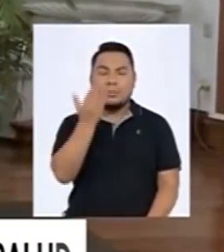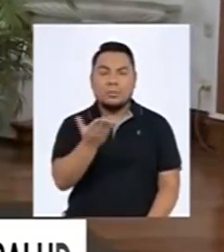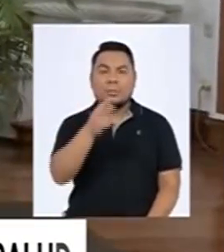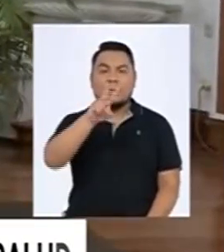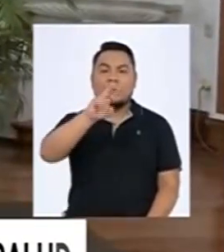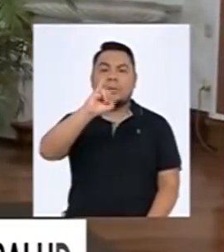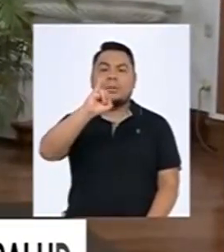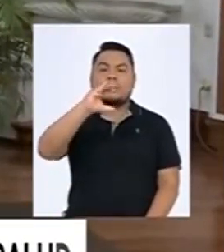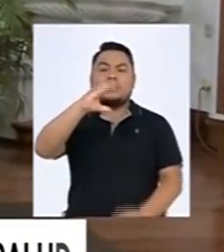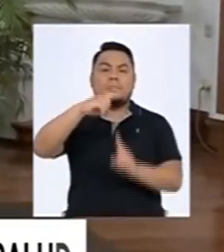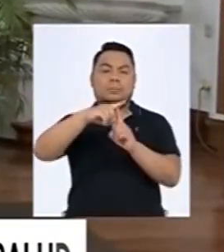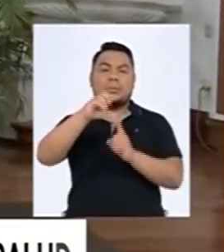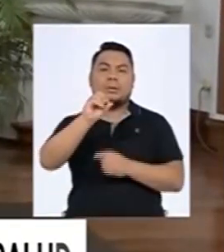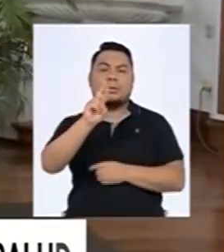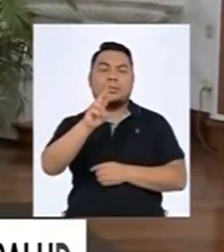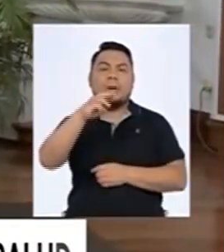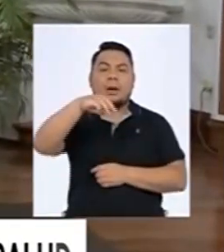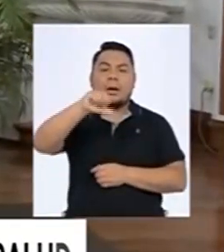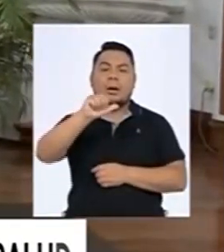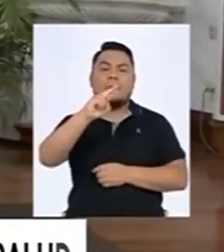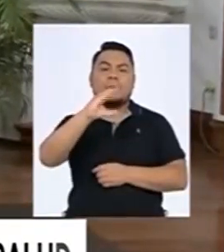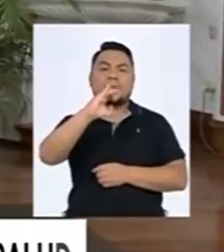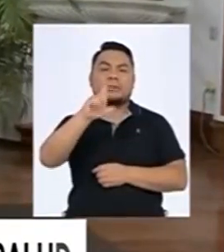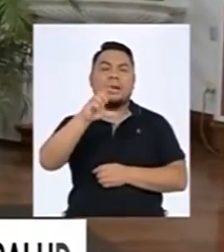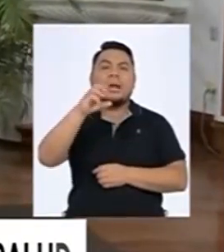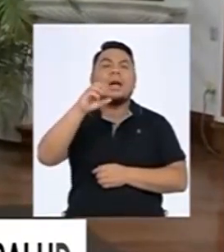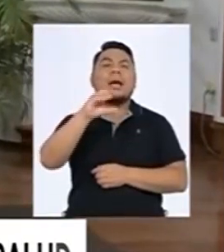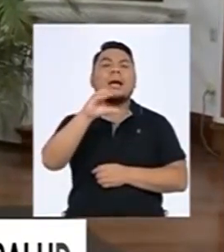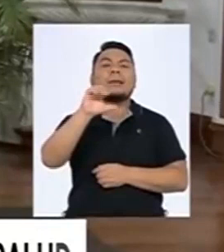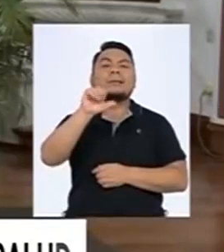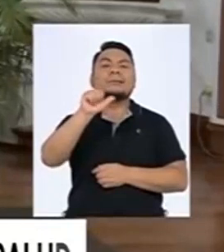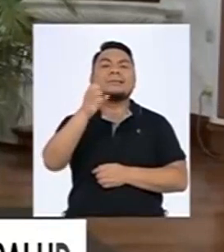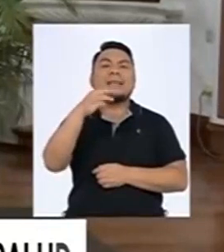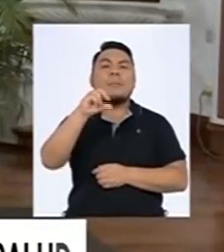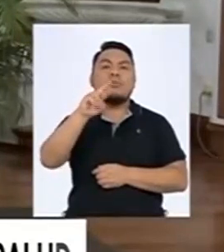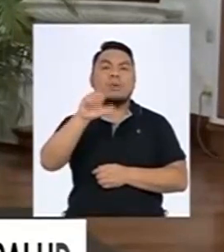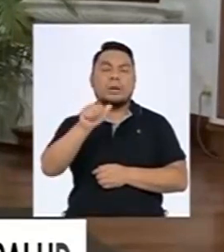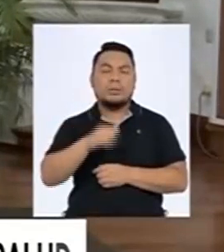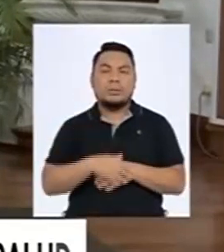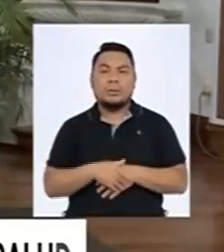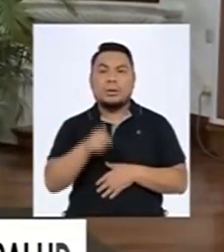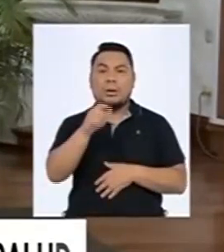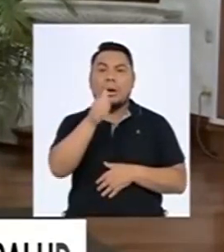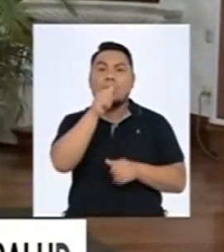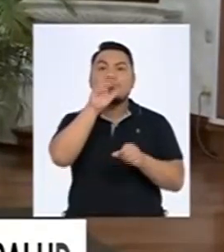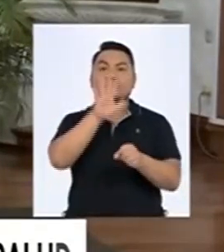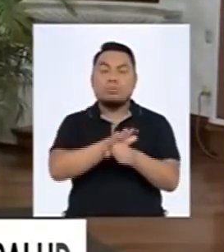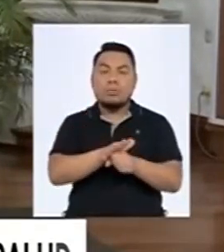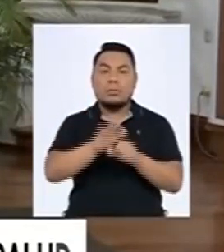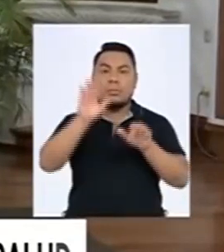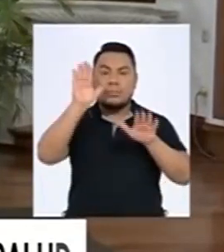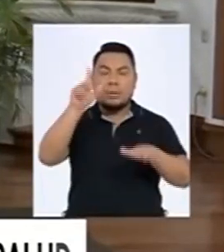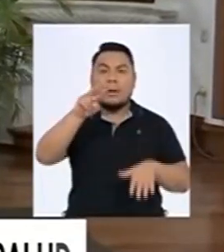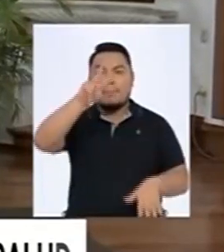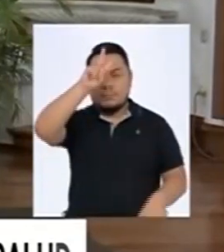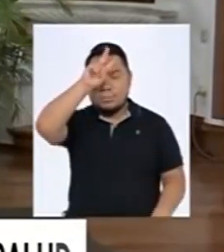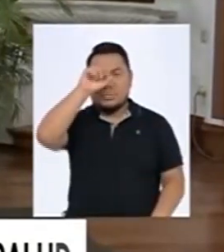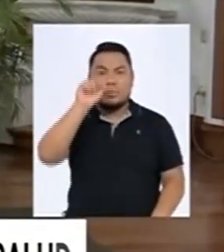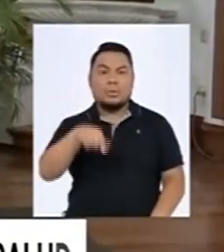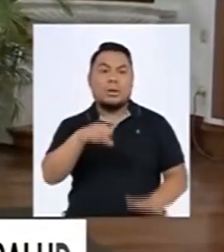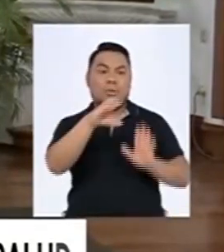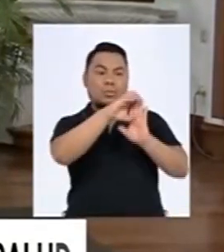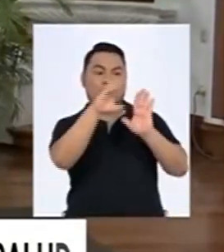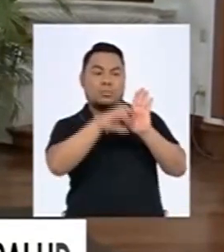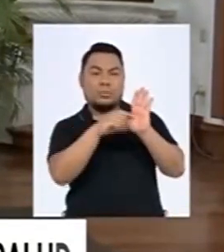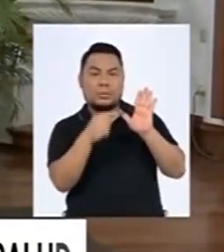puedan haber en la comunidad. Entonces, hay que seguir, el nuevo ministro, poniendo ojo a los tamizajes